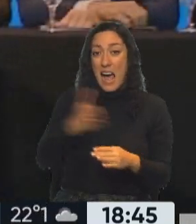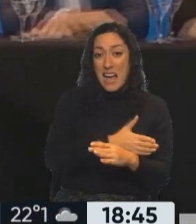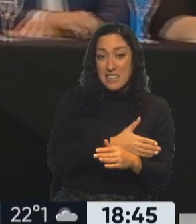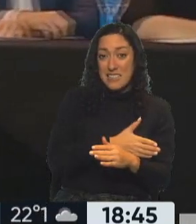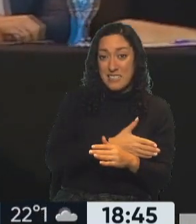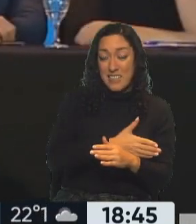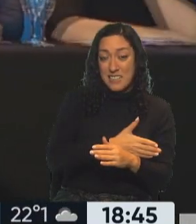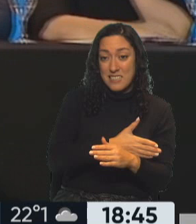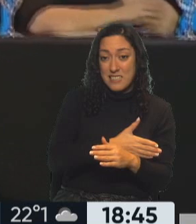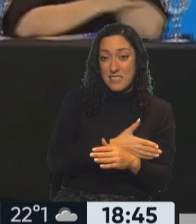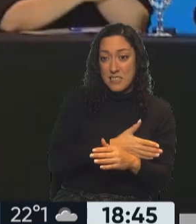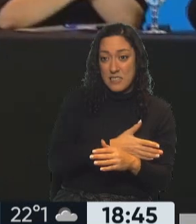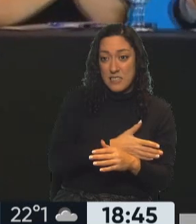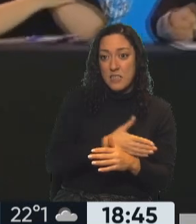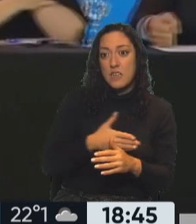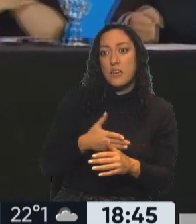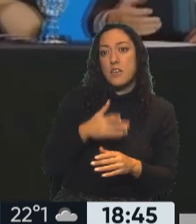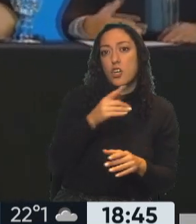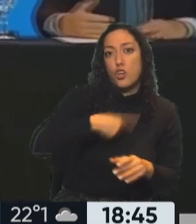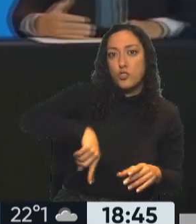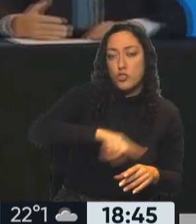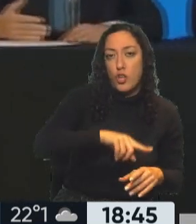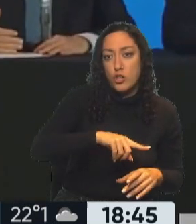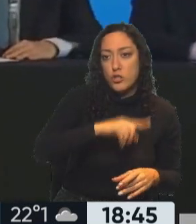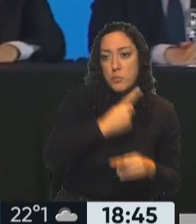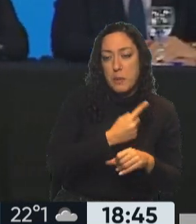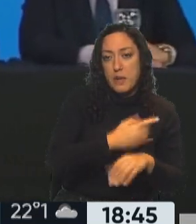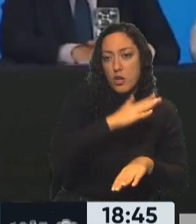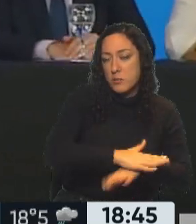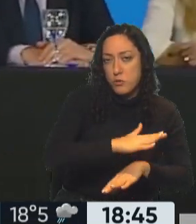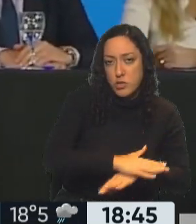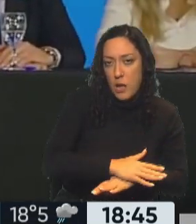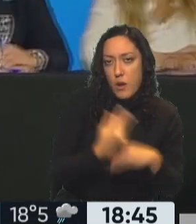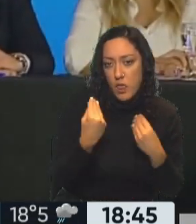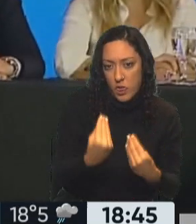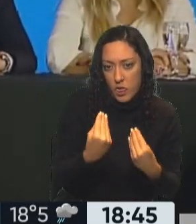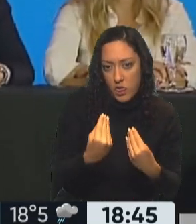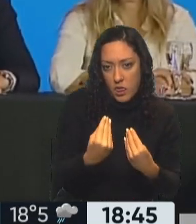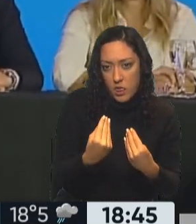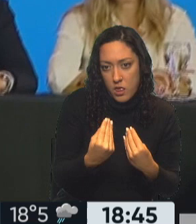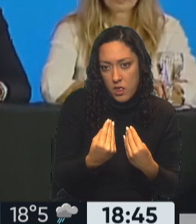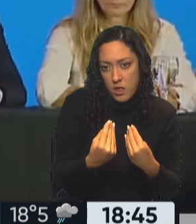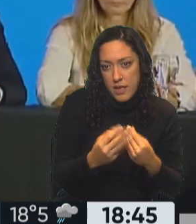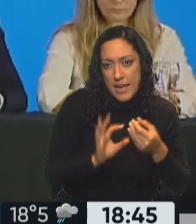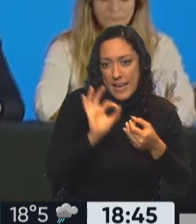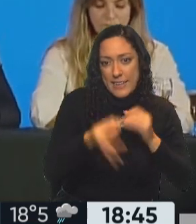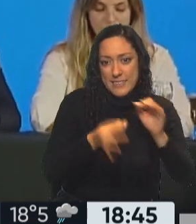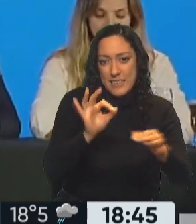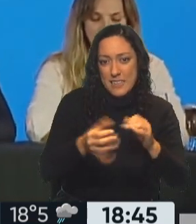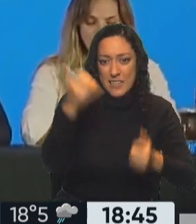el resto de Quienes son parte del frente de todos tenemos una primer responsabilidad que es definir una estrategia